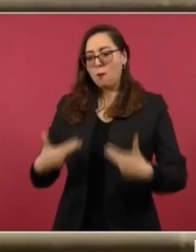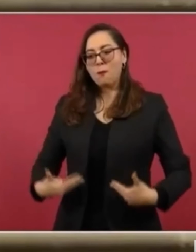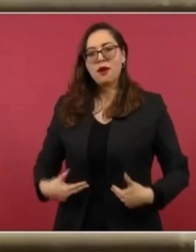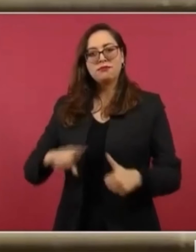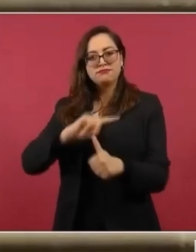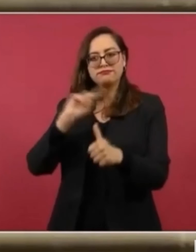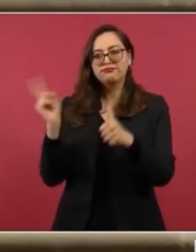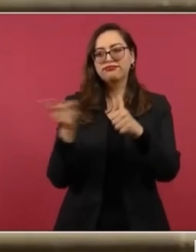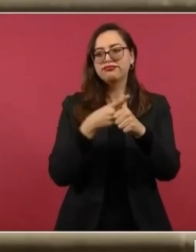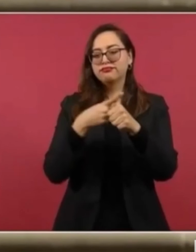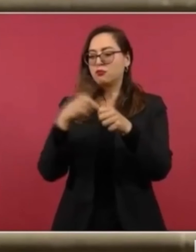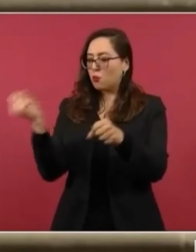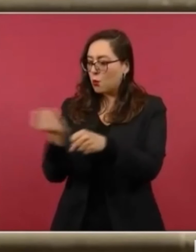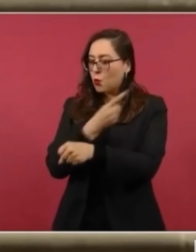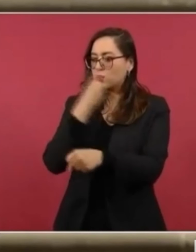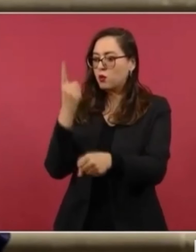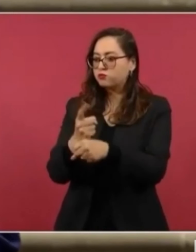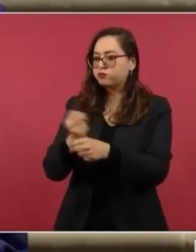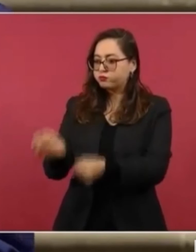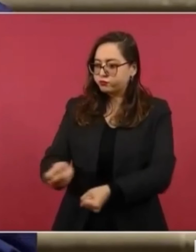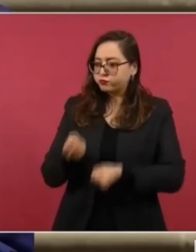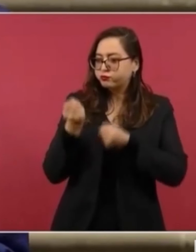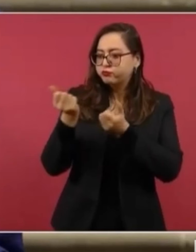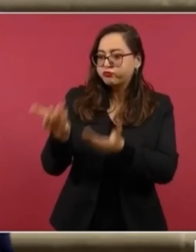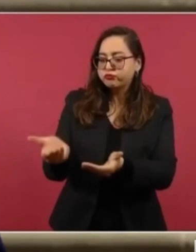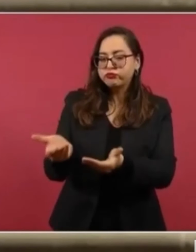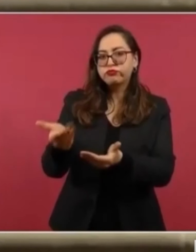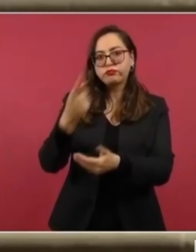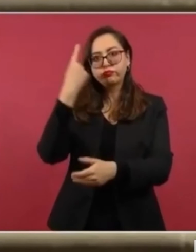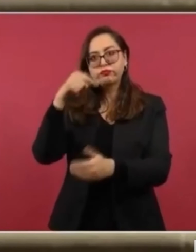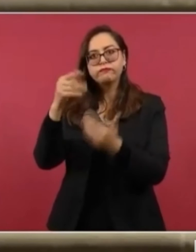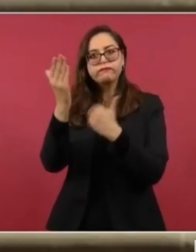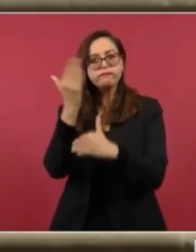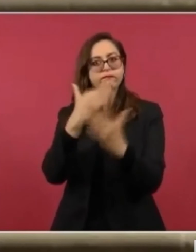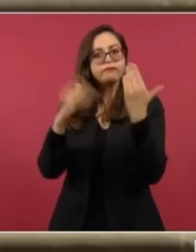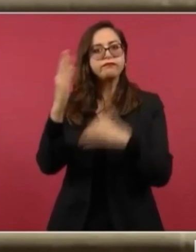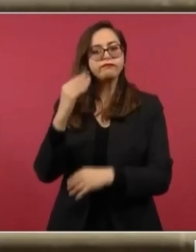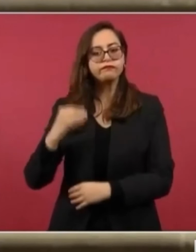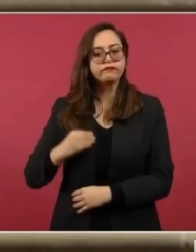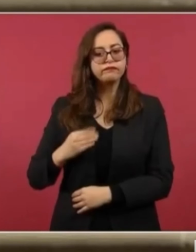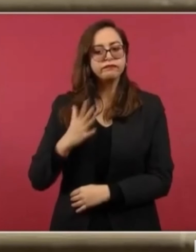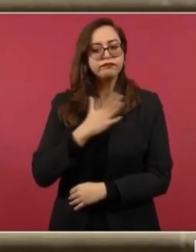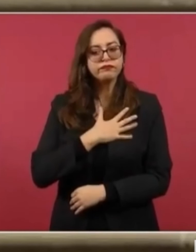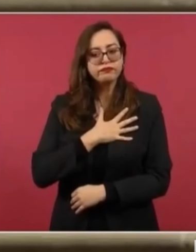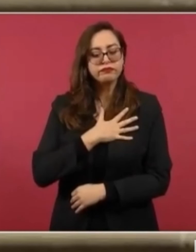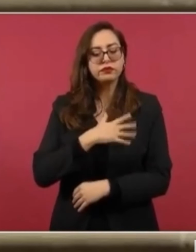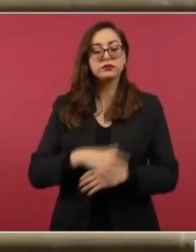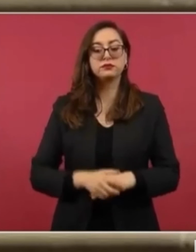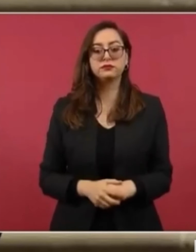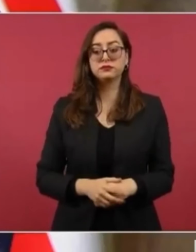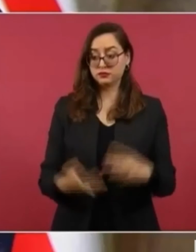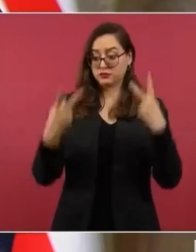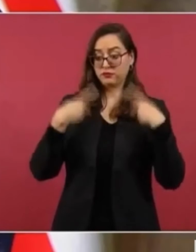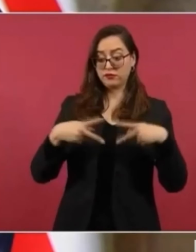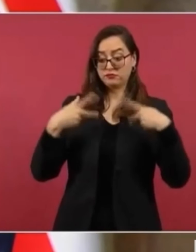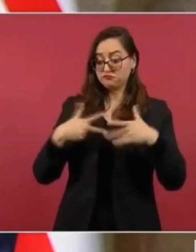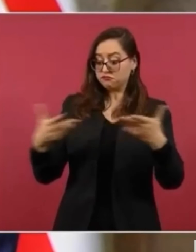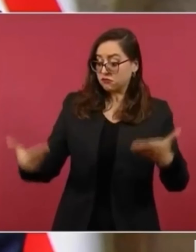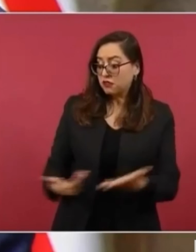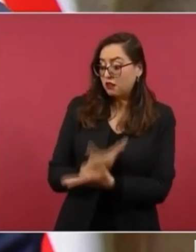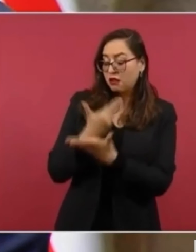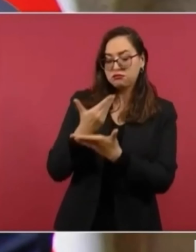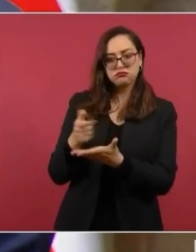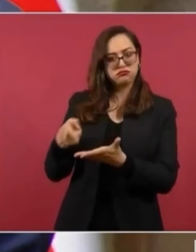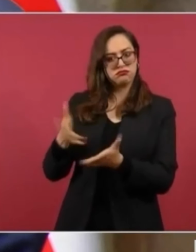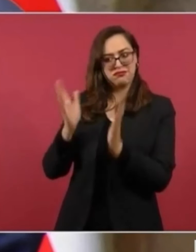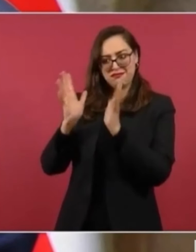Las personas son buenas por naturaleza y son las circunstancias las que a